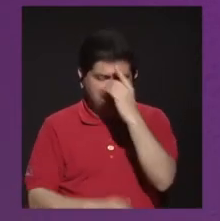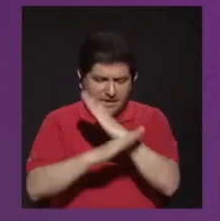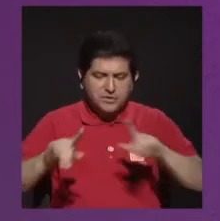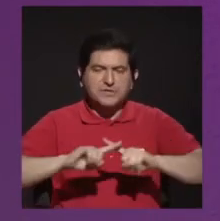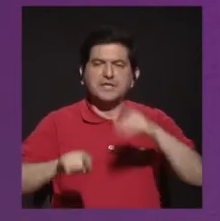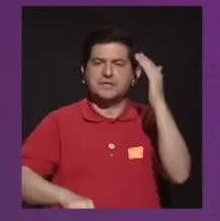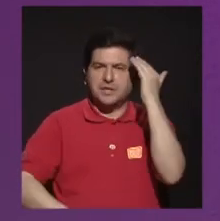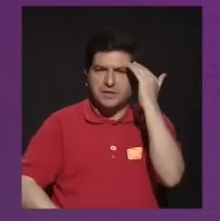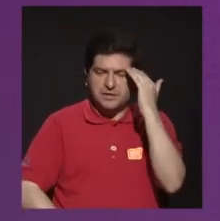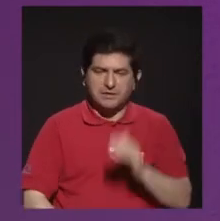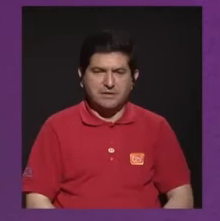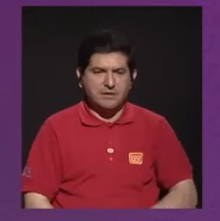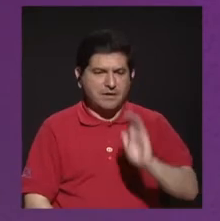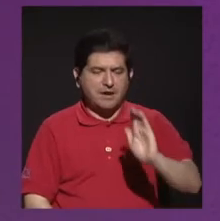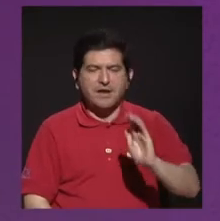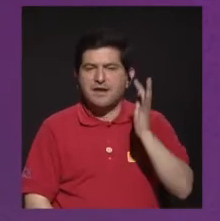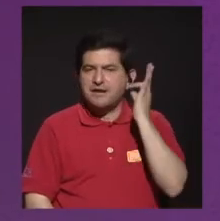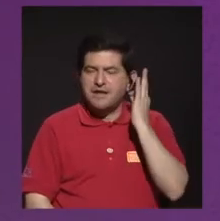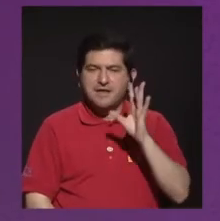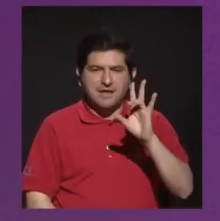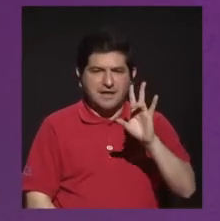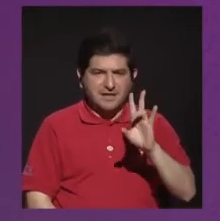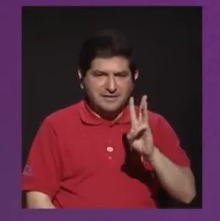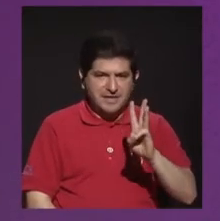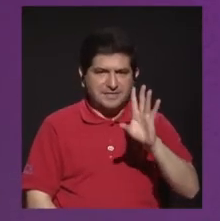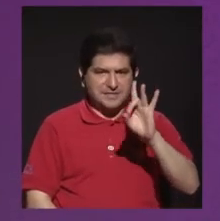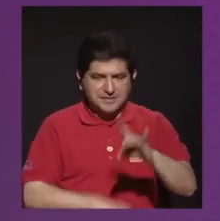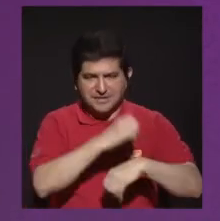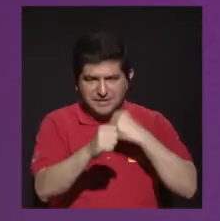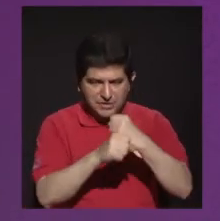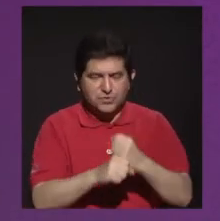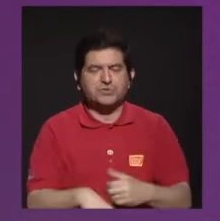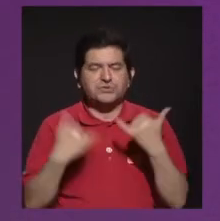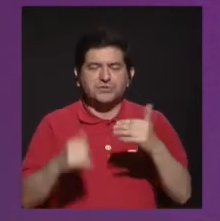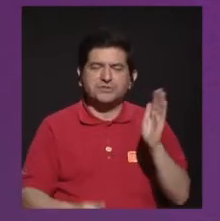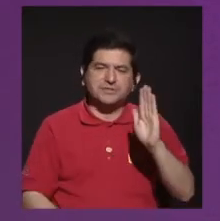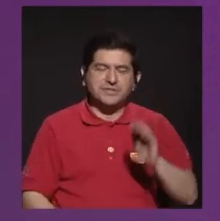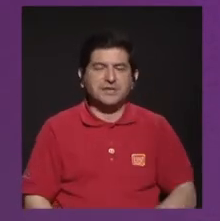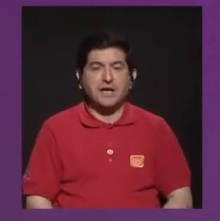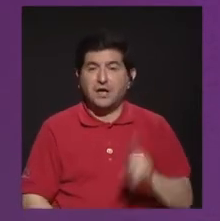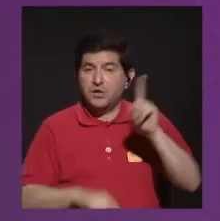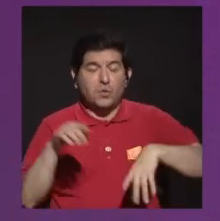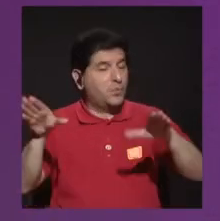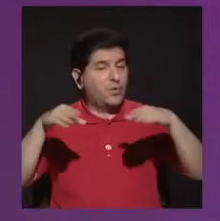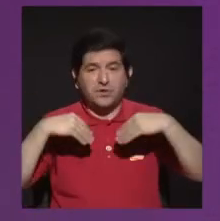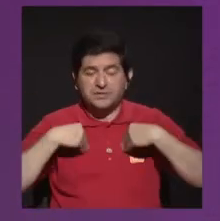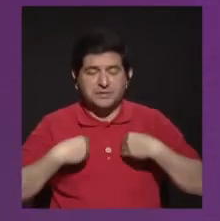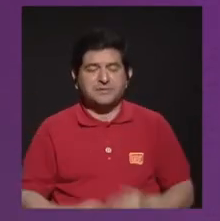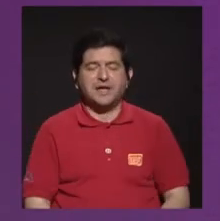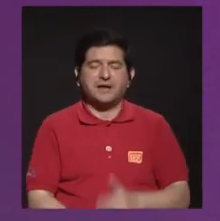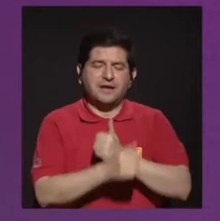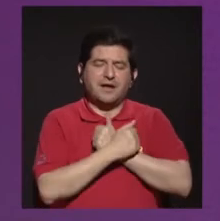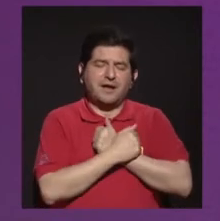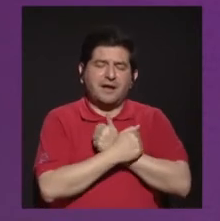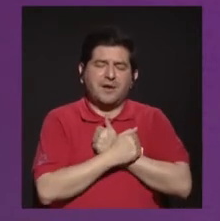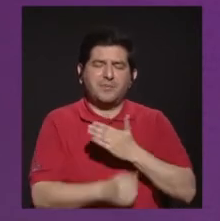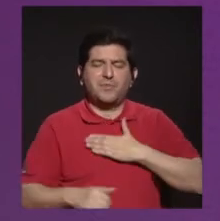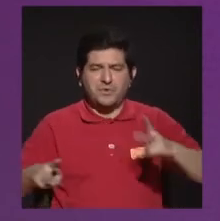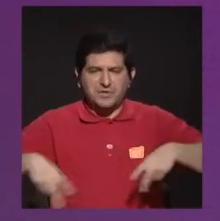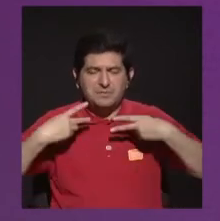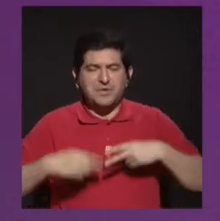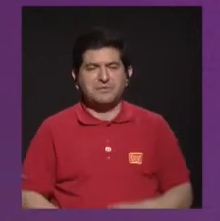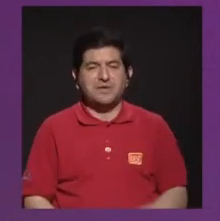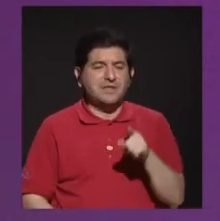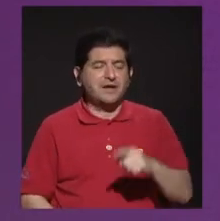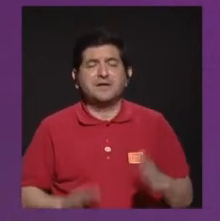sabia. Niña a sus 68, llegaría la despedida. Aún no puedo aceptarlo, el amor de mi vida, cómo